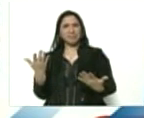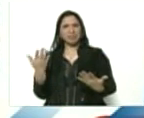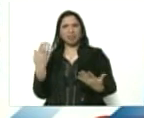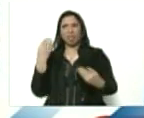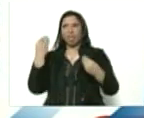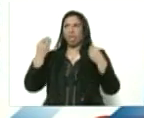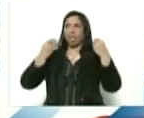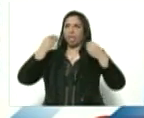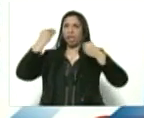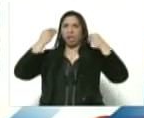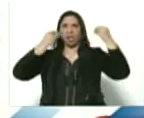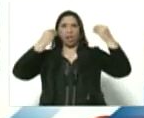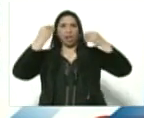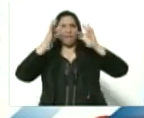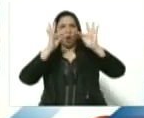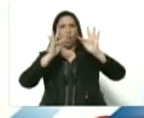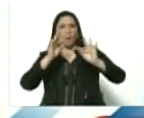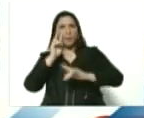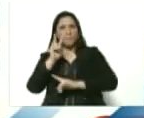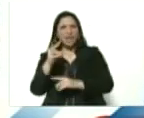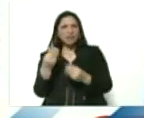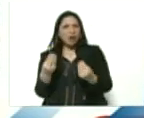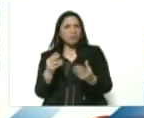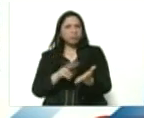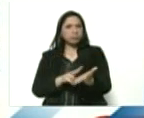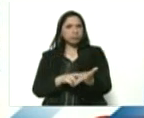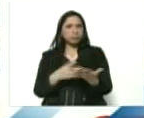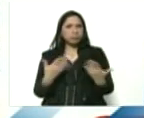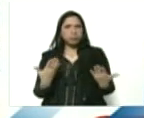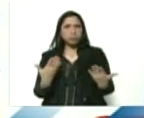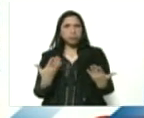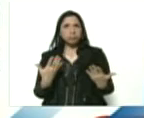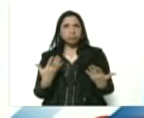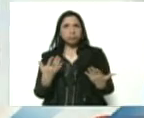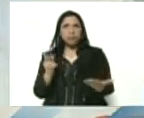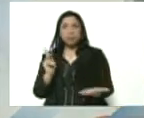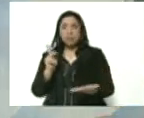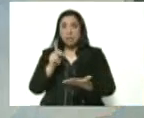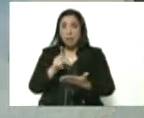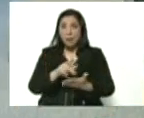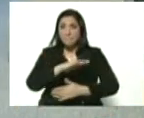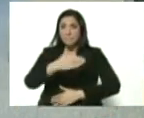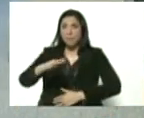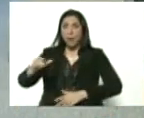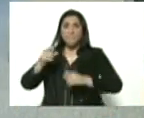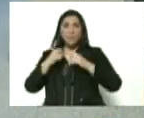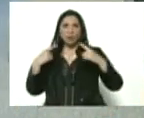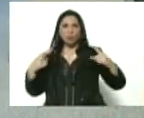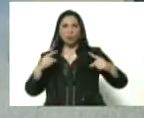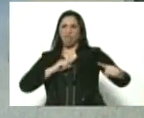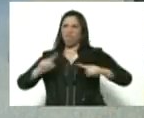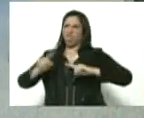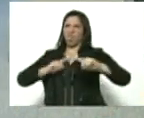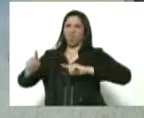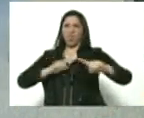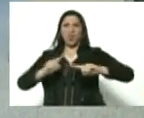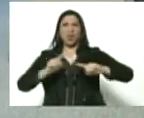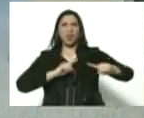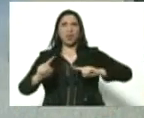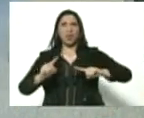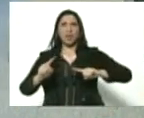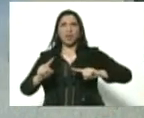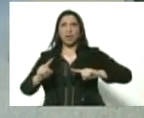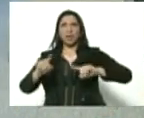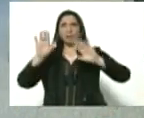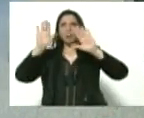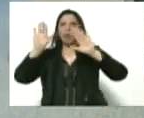alucinante manera de ver la realidad. Es decir, ellos iban a llegar a las costas de Maputo y de inmediato iban a recibir la aclamación del